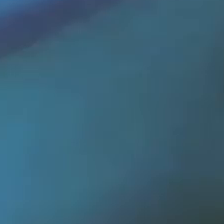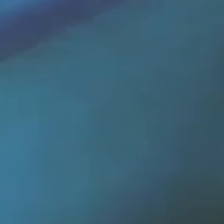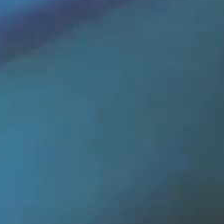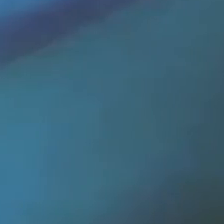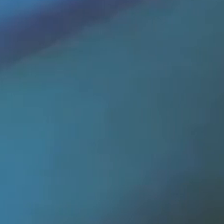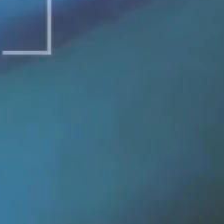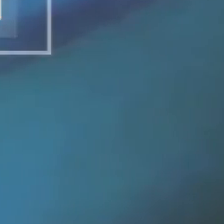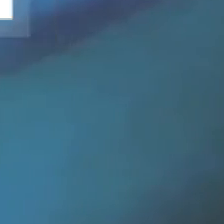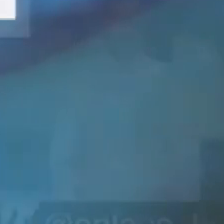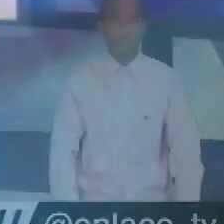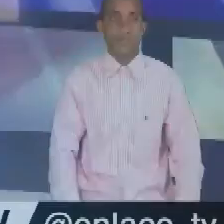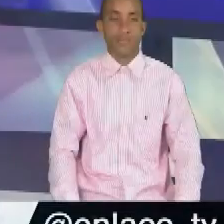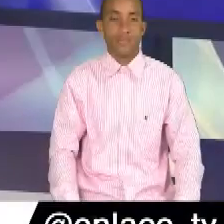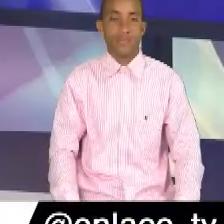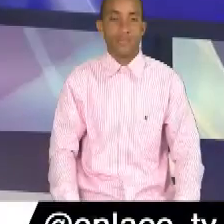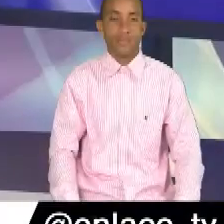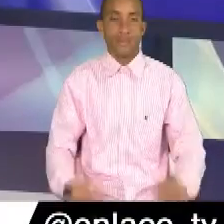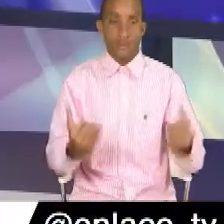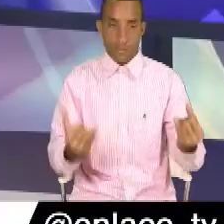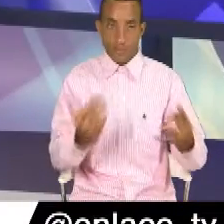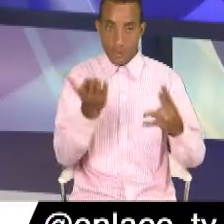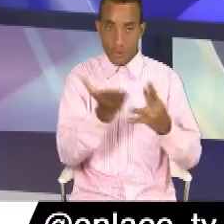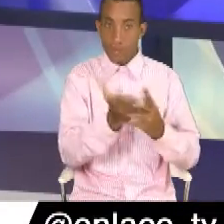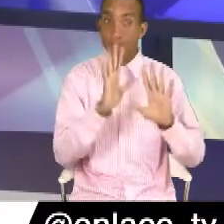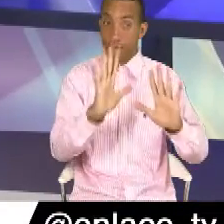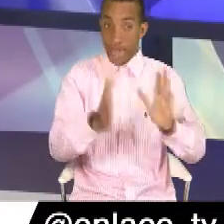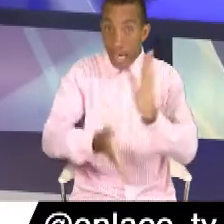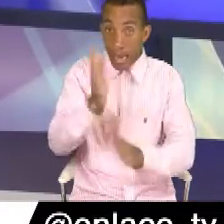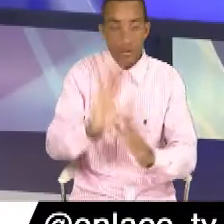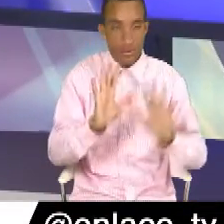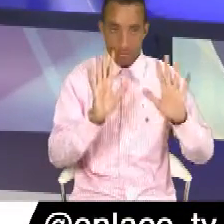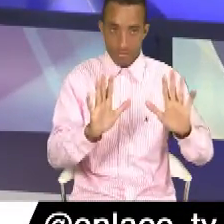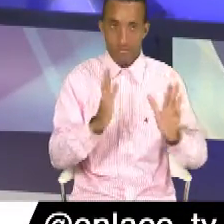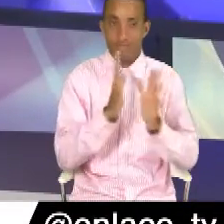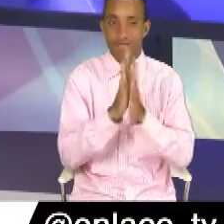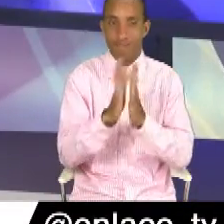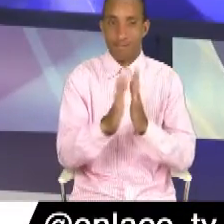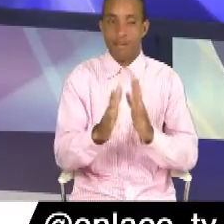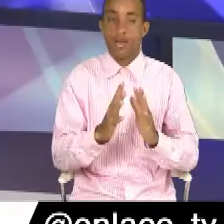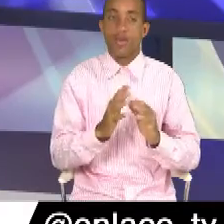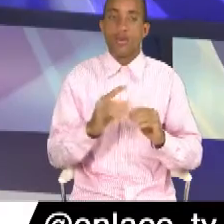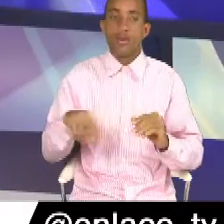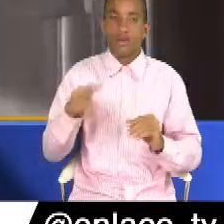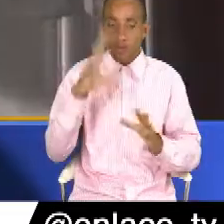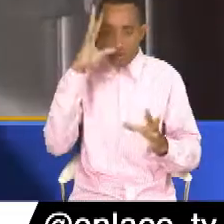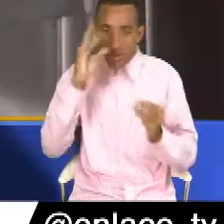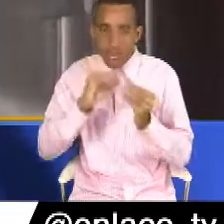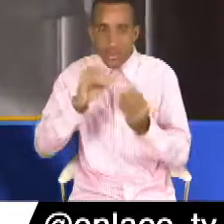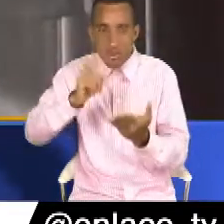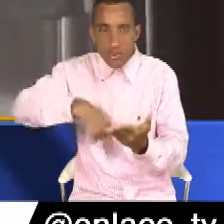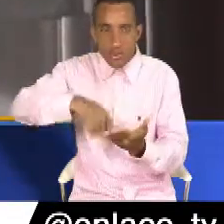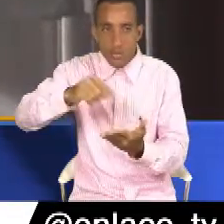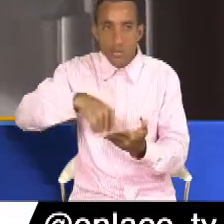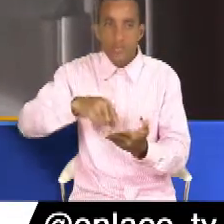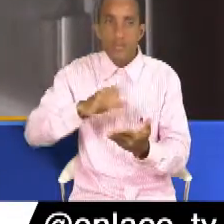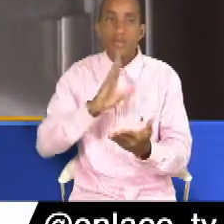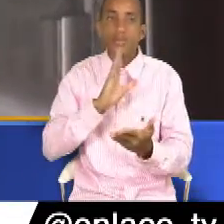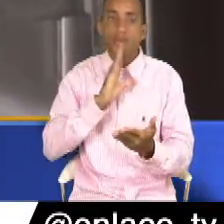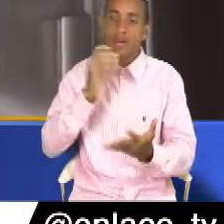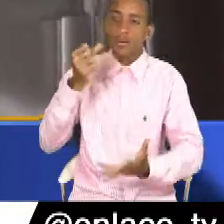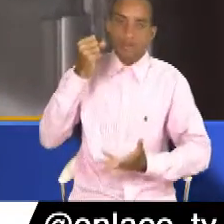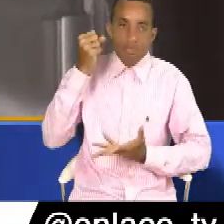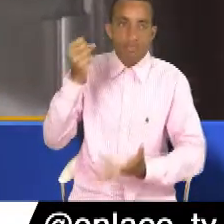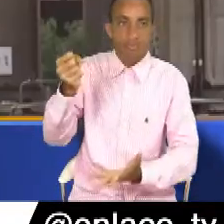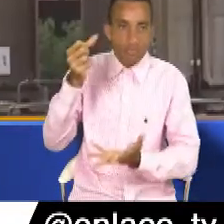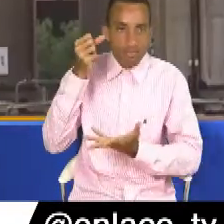especializada. Momento de hacer una pausa, pero no se muevan porque al regresar tenemos información sobre los contratos que deben ser firmados con inversionistas